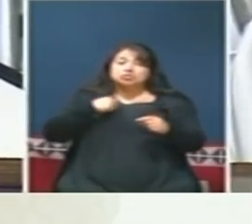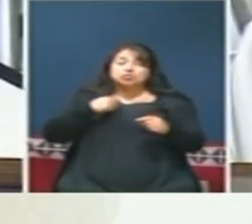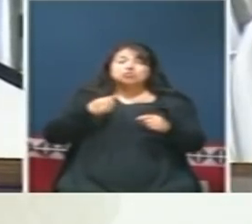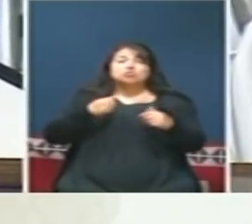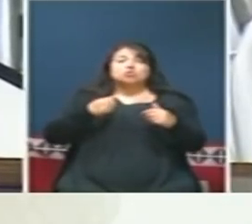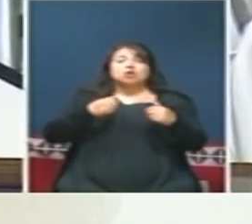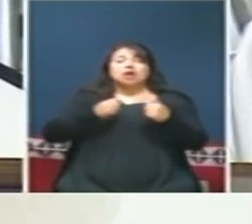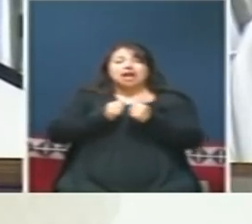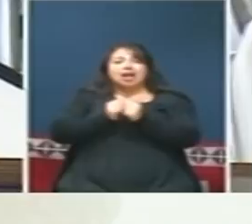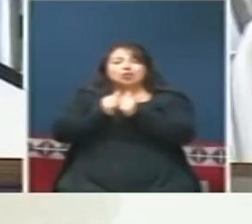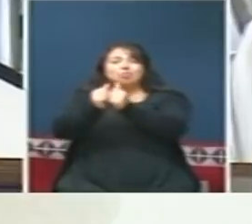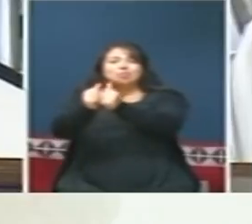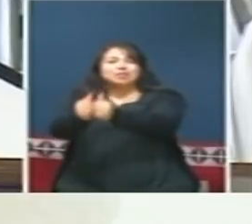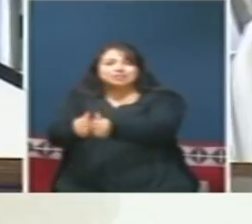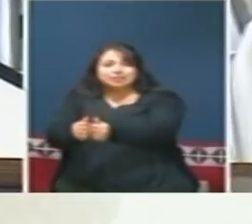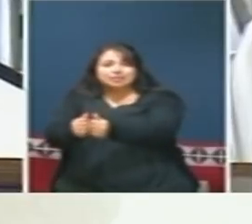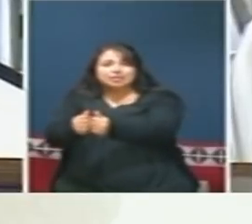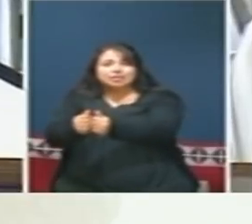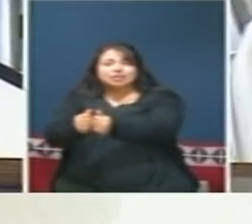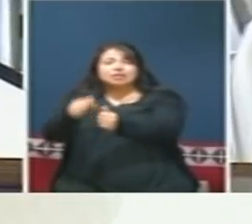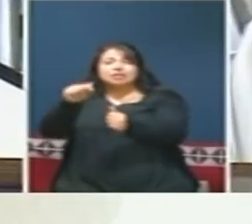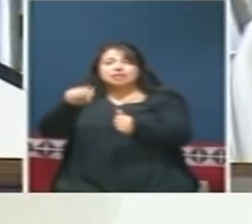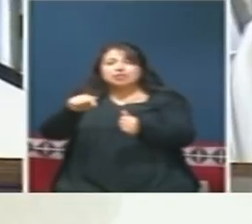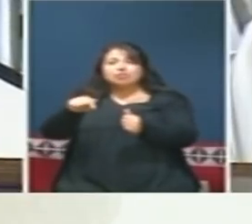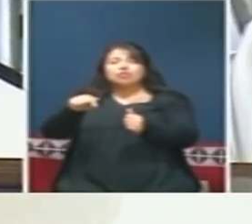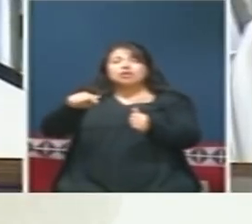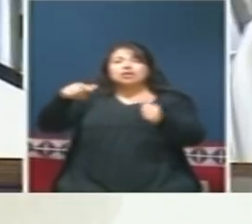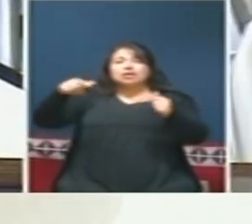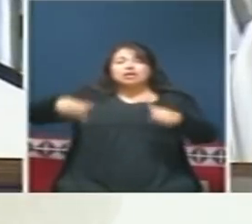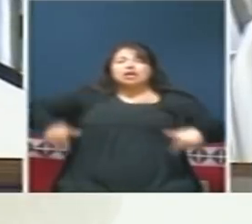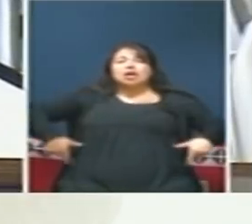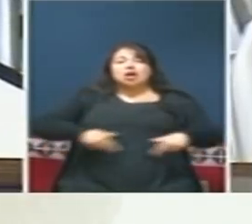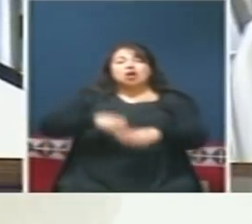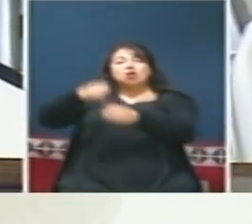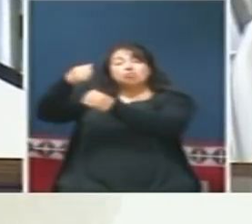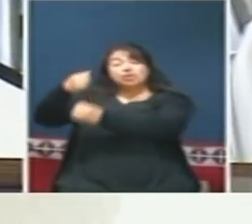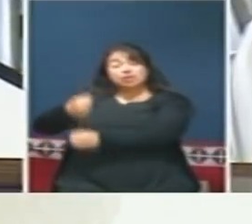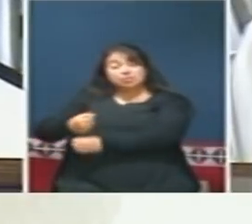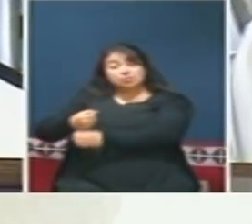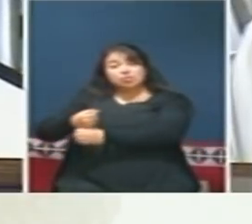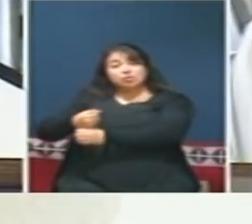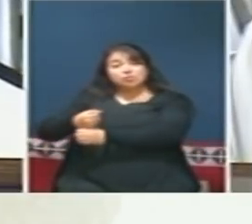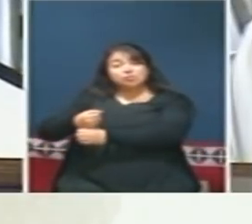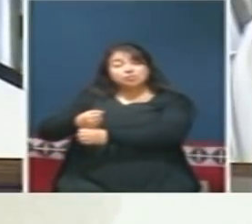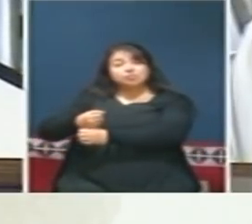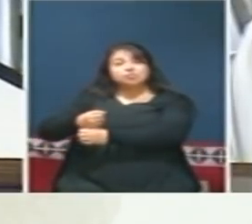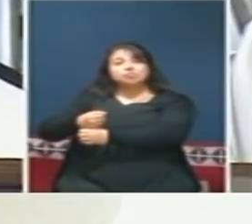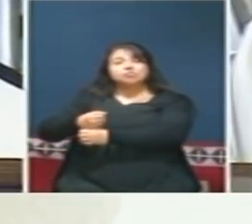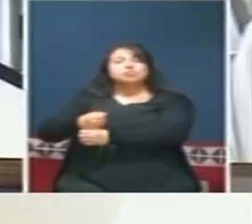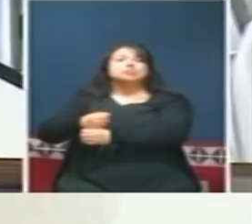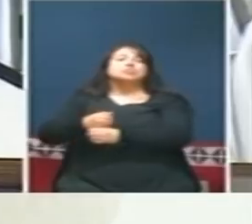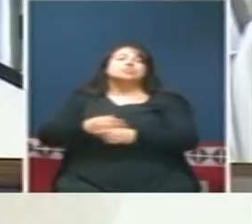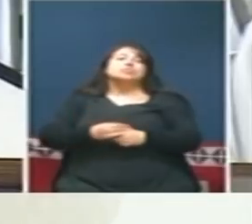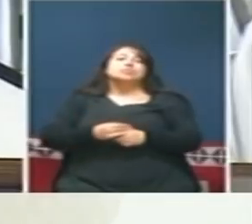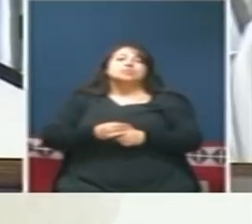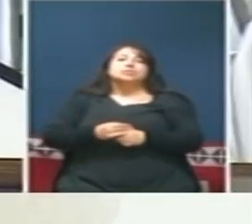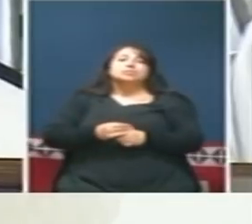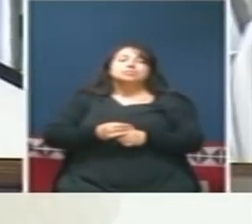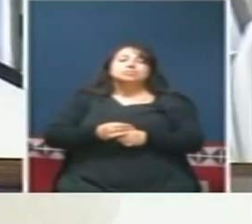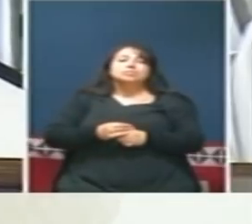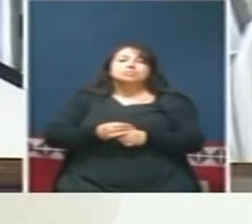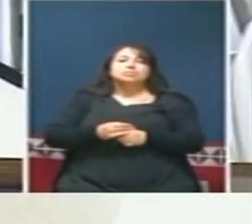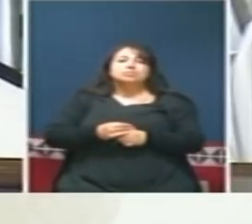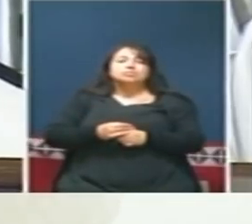la pastoral diocesana. Por razones de la vida, después decidí otra cosa, pero no importa.